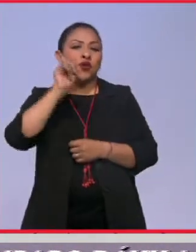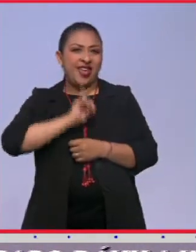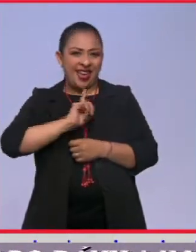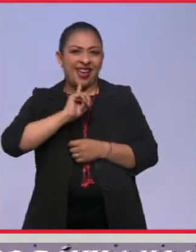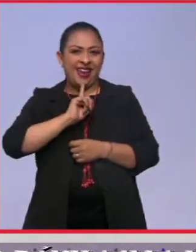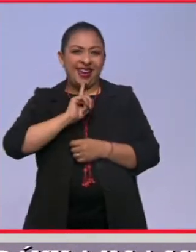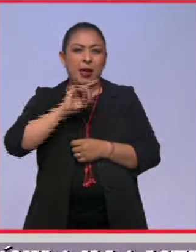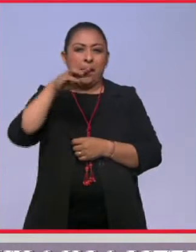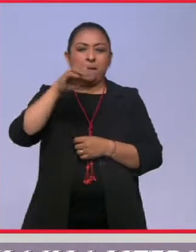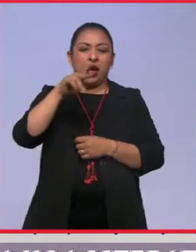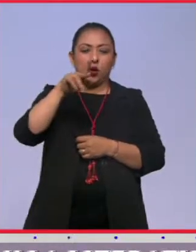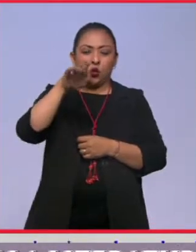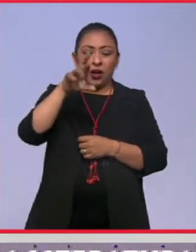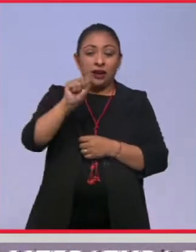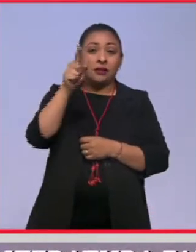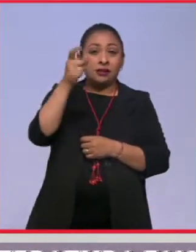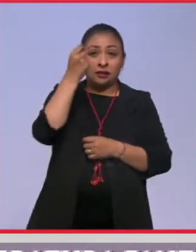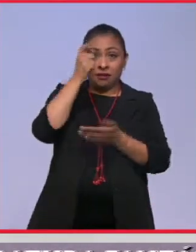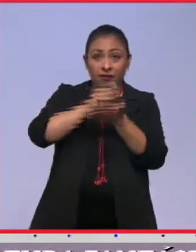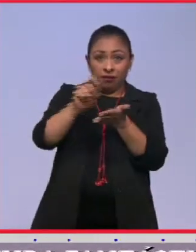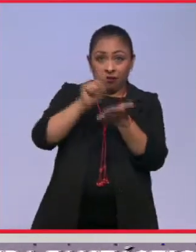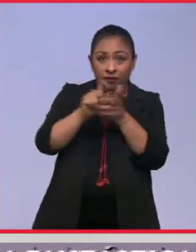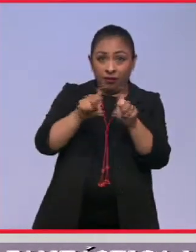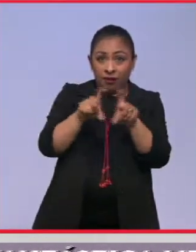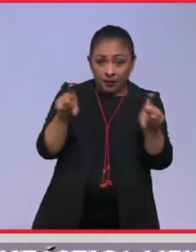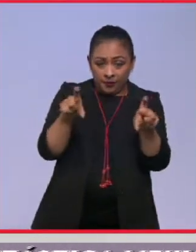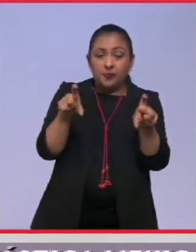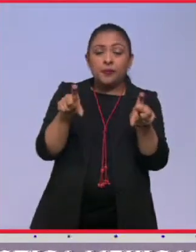Carson McCullers, quien escribe